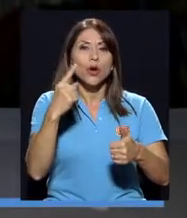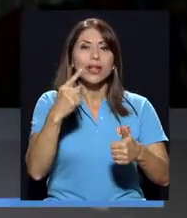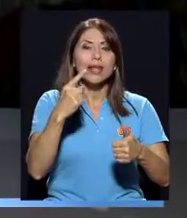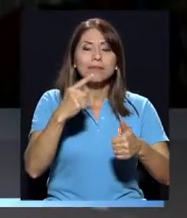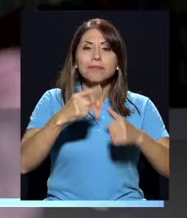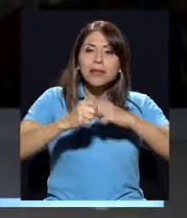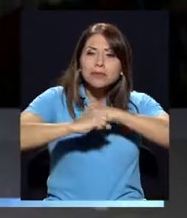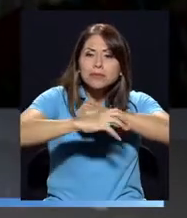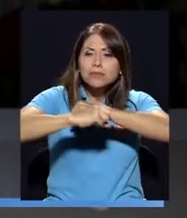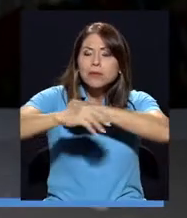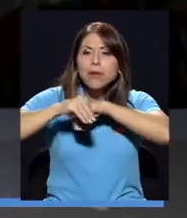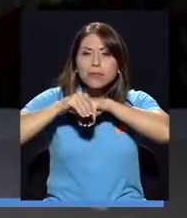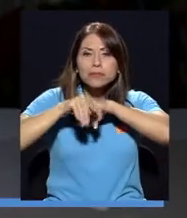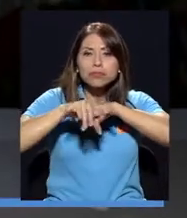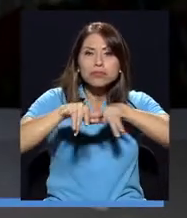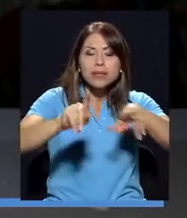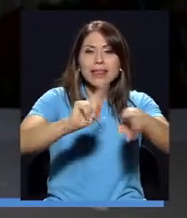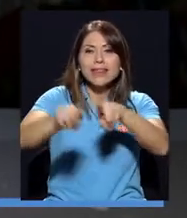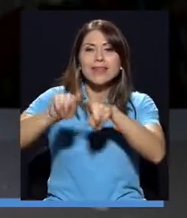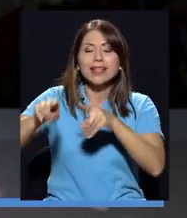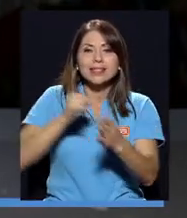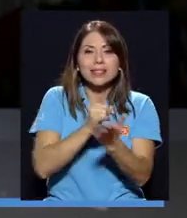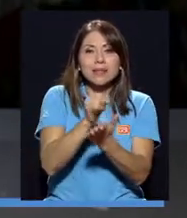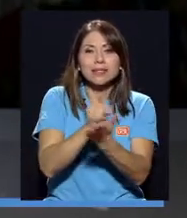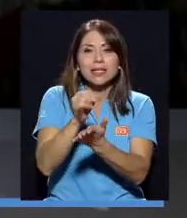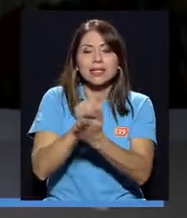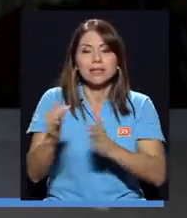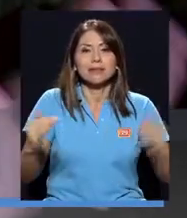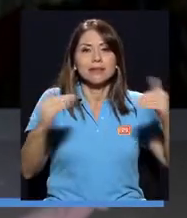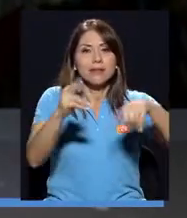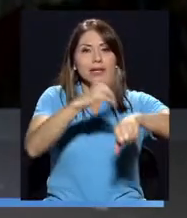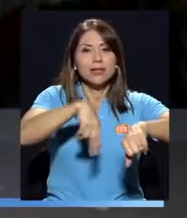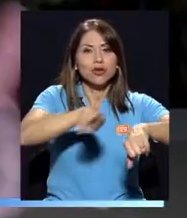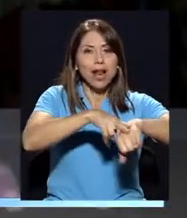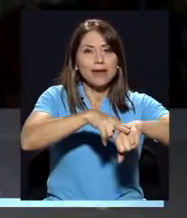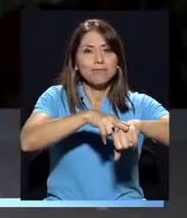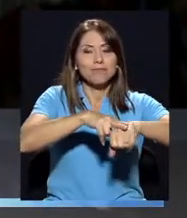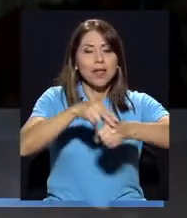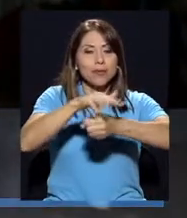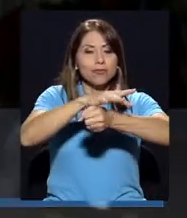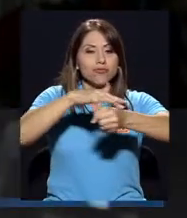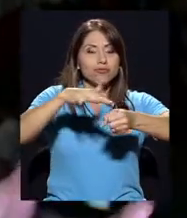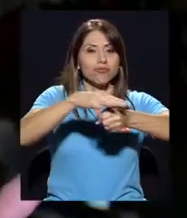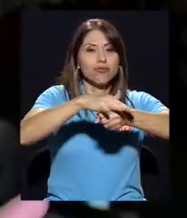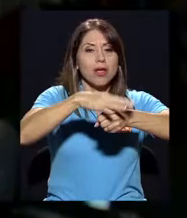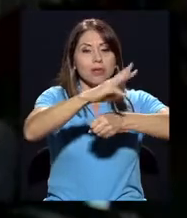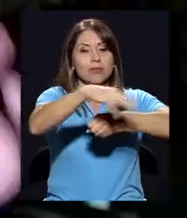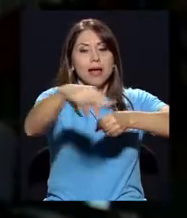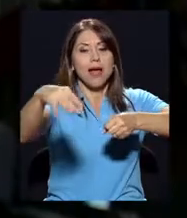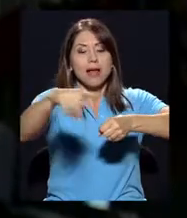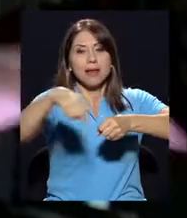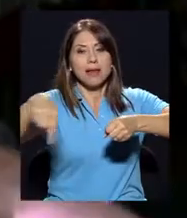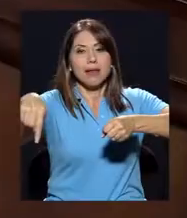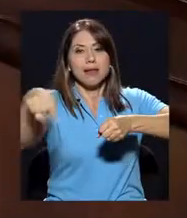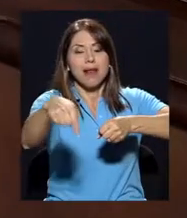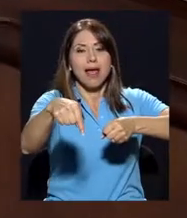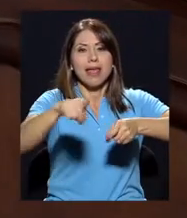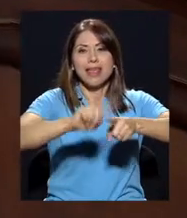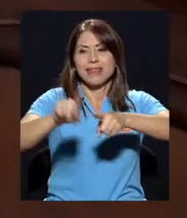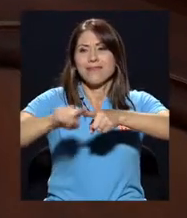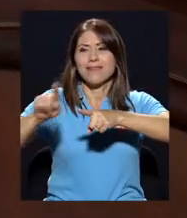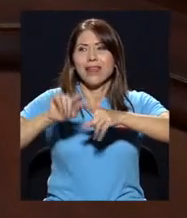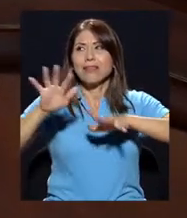la divulgación sobre esfuerzos de investigación a nivel nacional, tanto en la parte marina como en la parte terrestre y meteorológica,